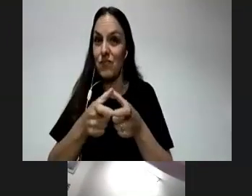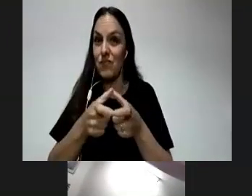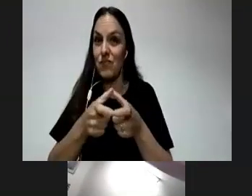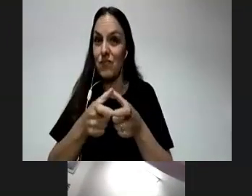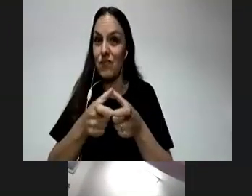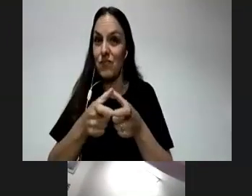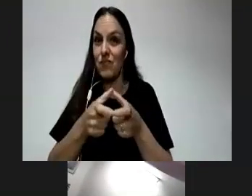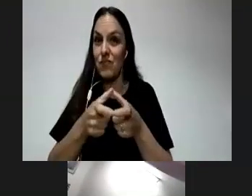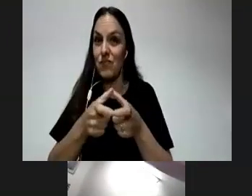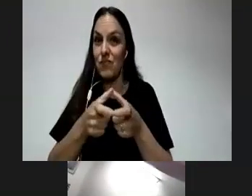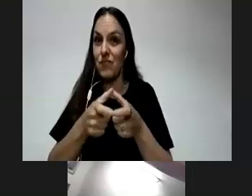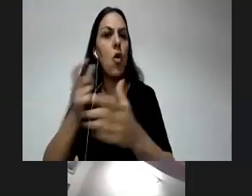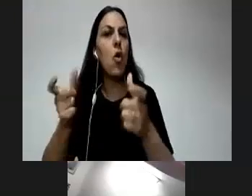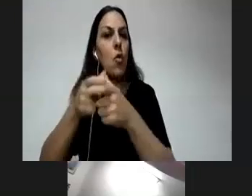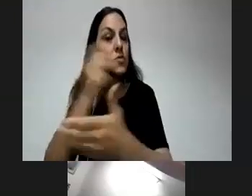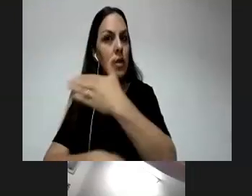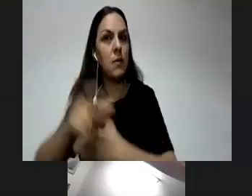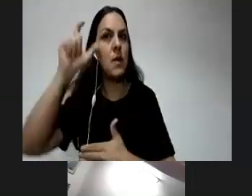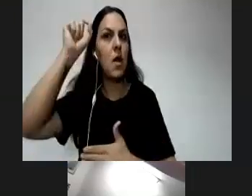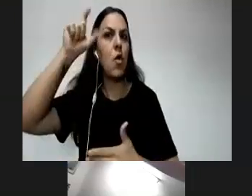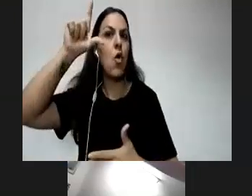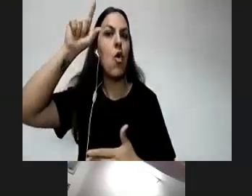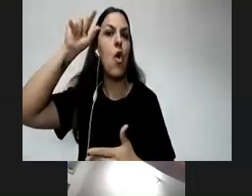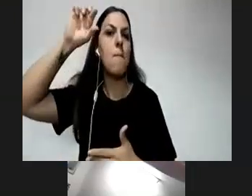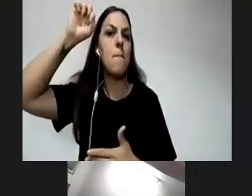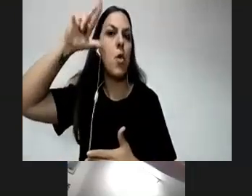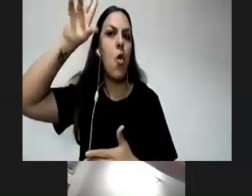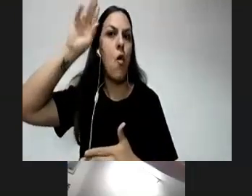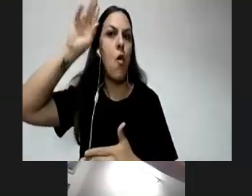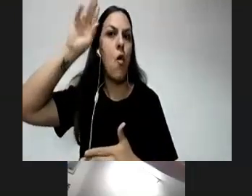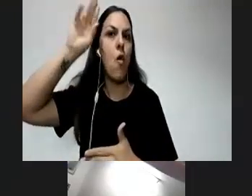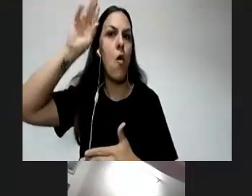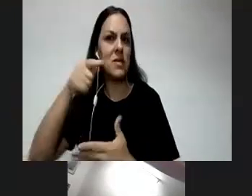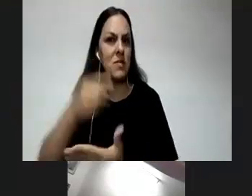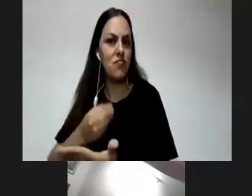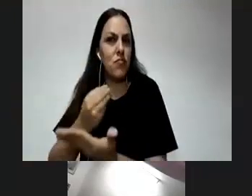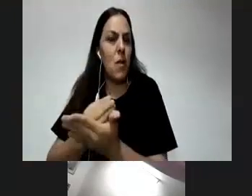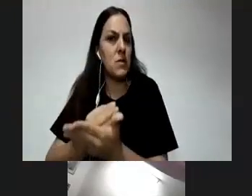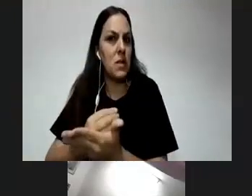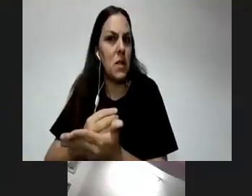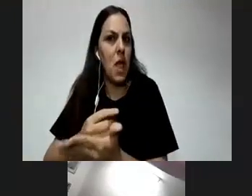de Discapacidad de Colproba y es la representante de Mar del Plata. Doctora, presénteme al